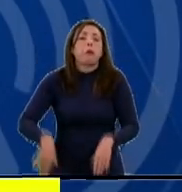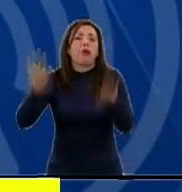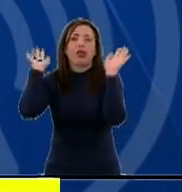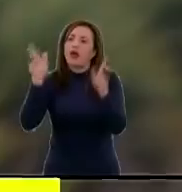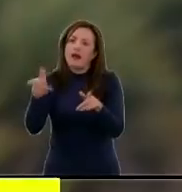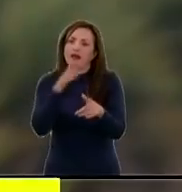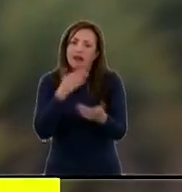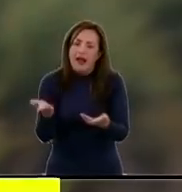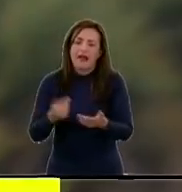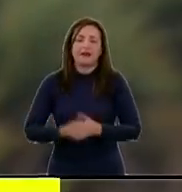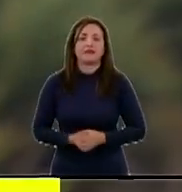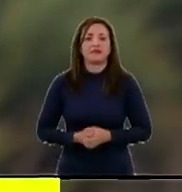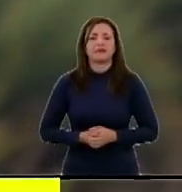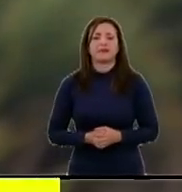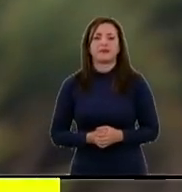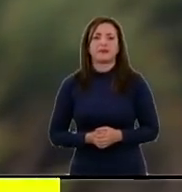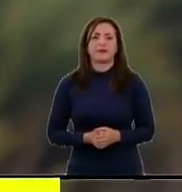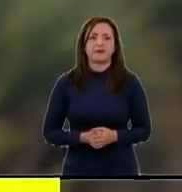hicieron.